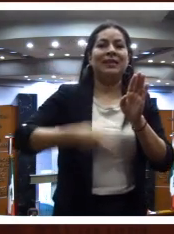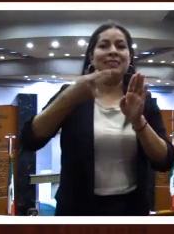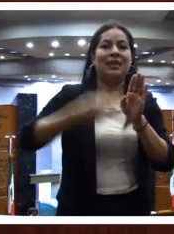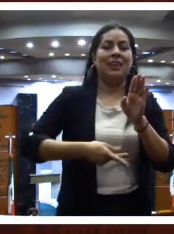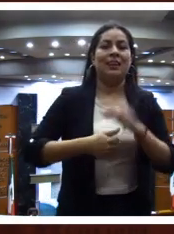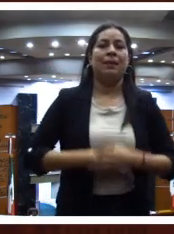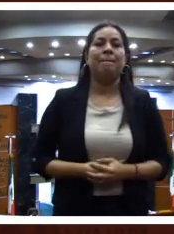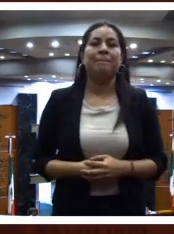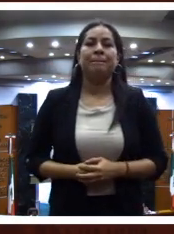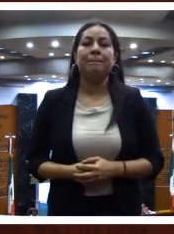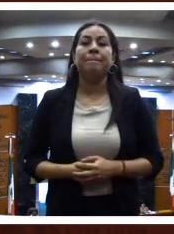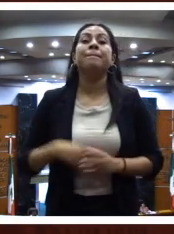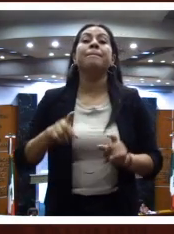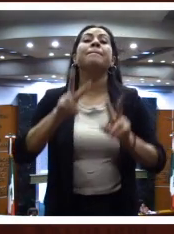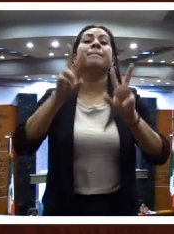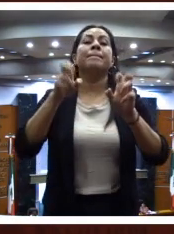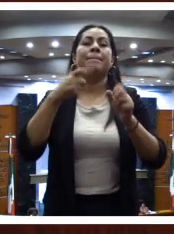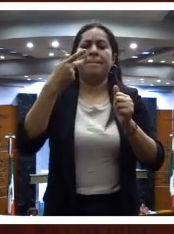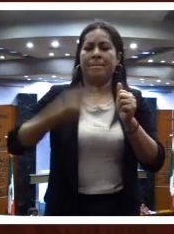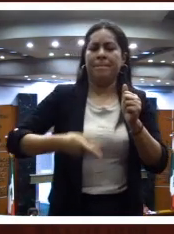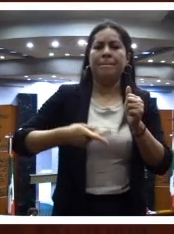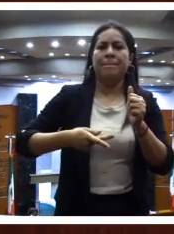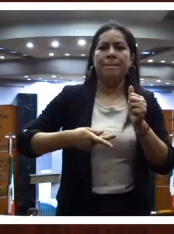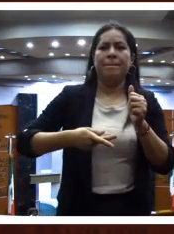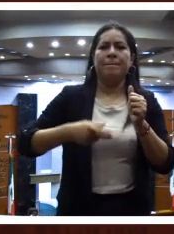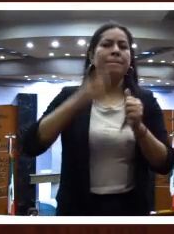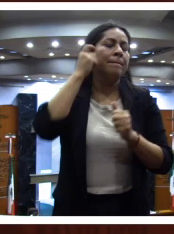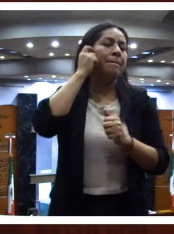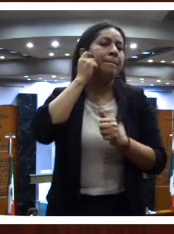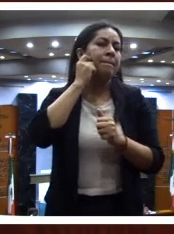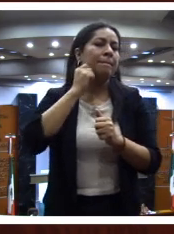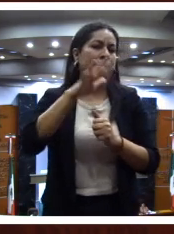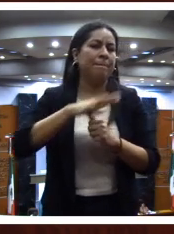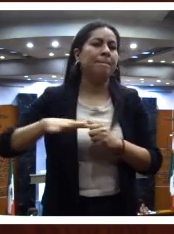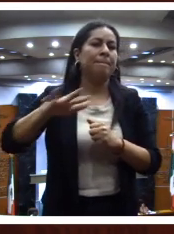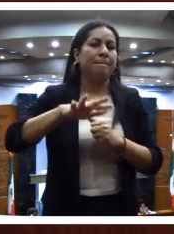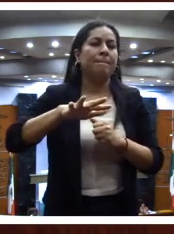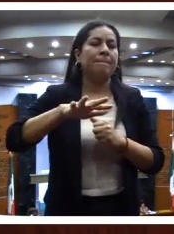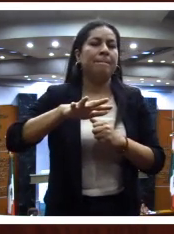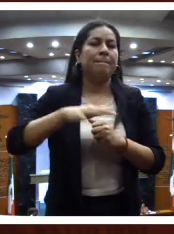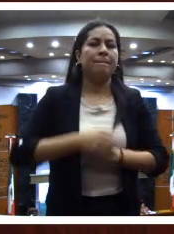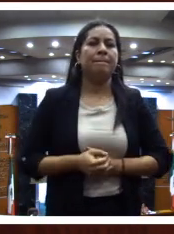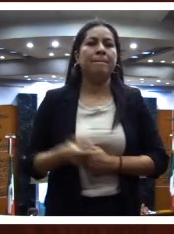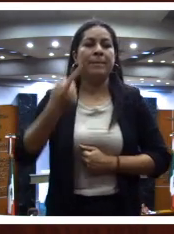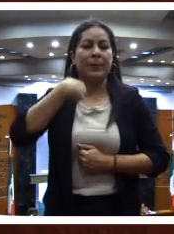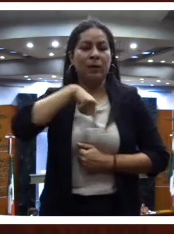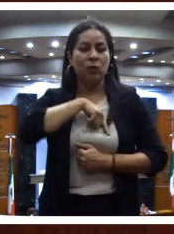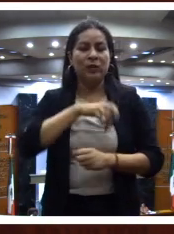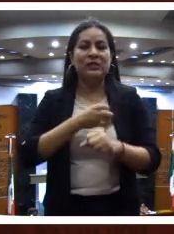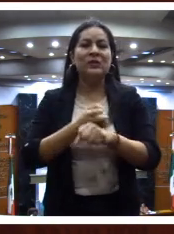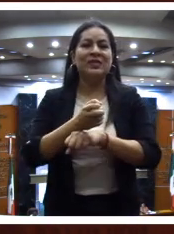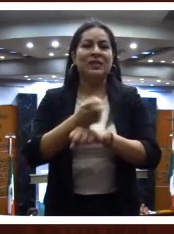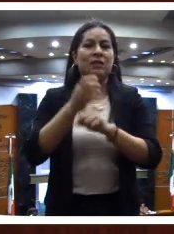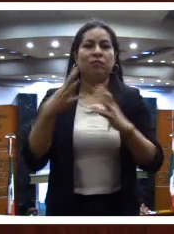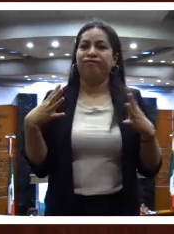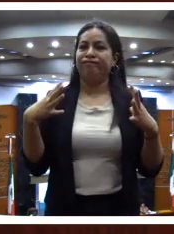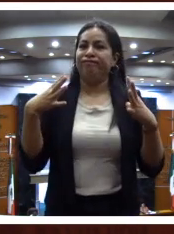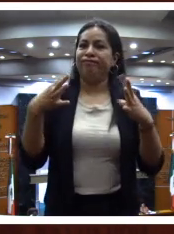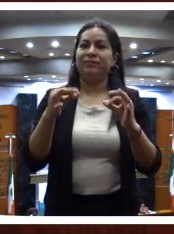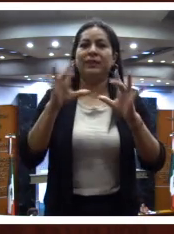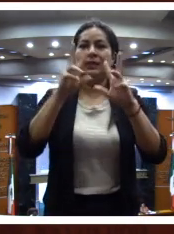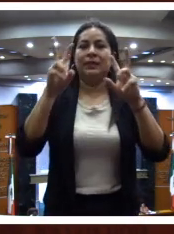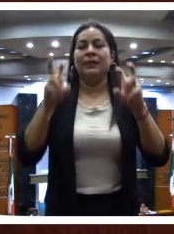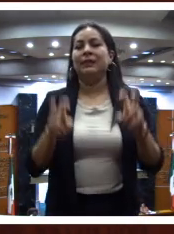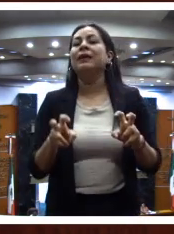estatal en el ámbito local en Guerrero fue nuestro estado pionero en la